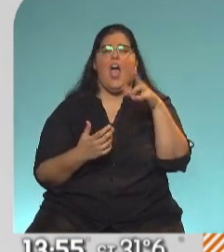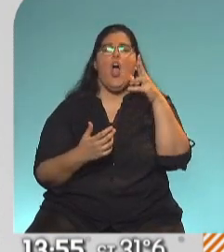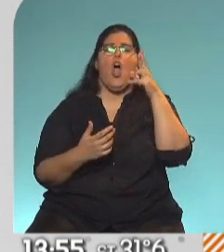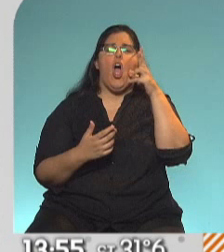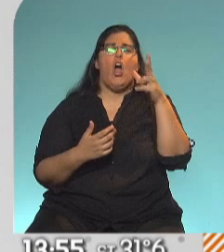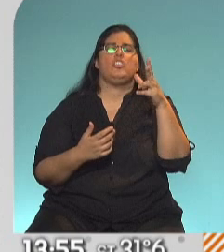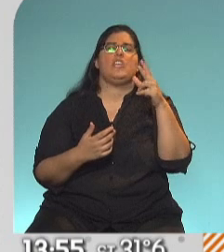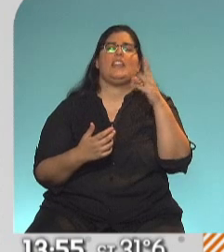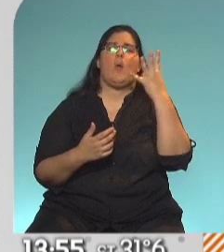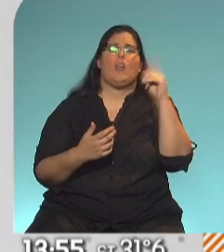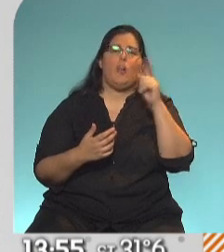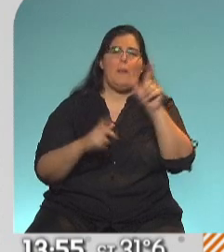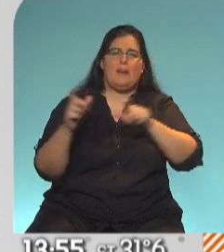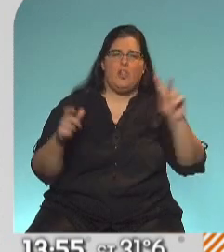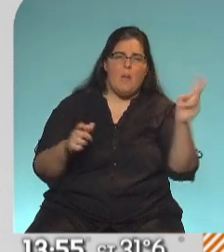y